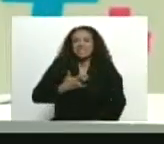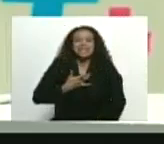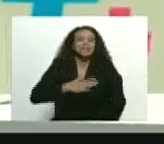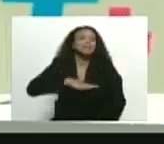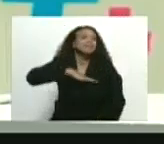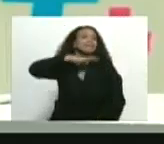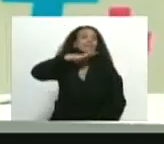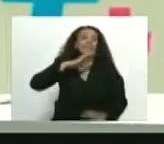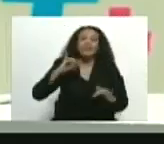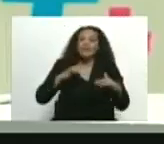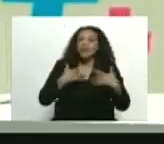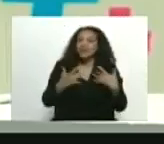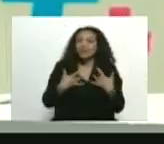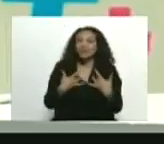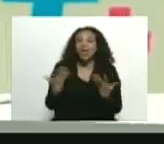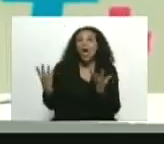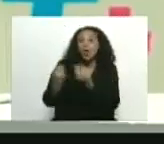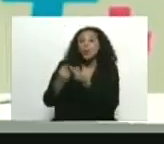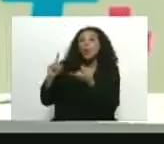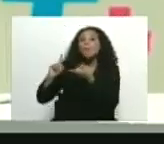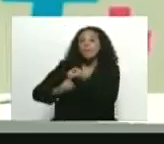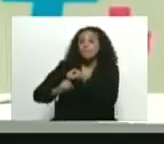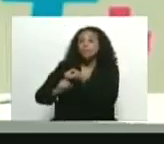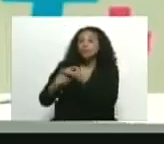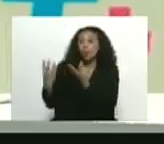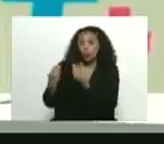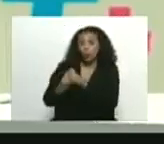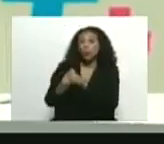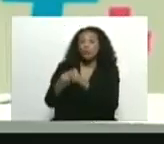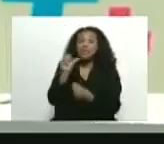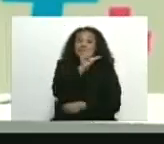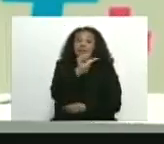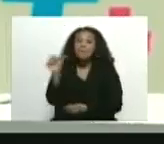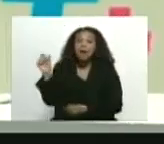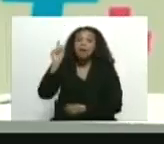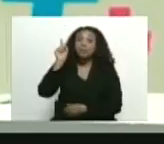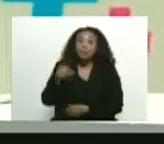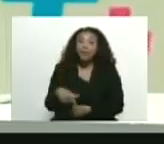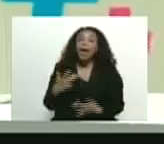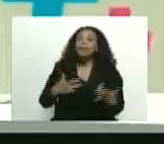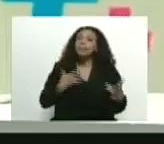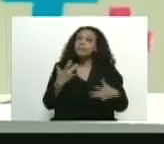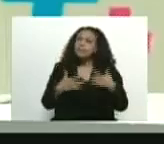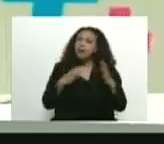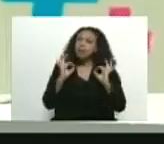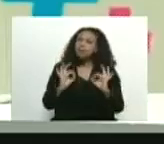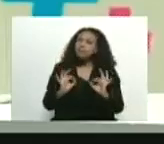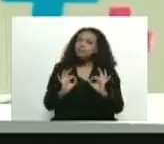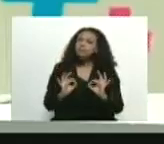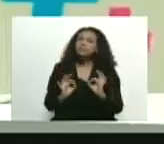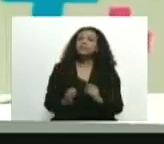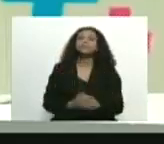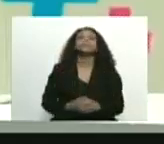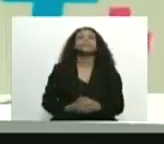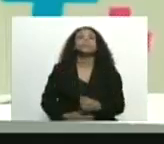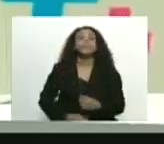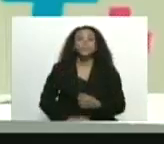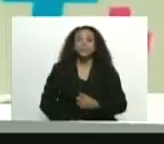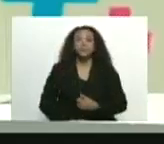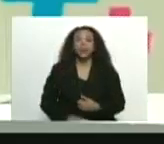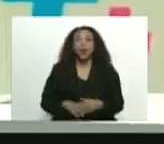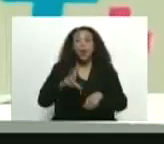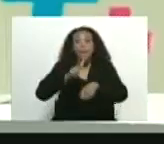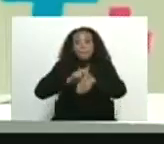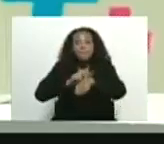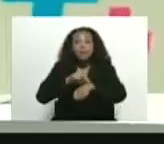feliz, allá estuve con Silita. Bueno, y esta semana también tuvimos la actividad con los